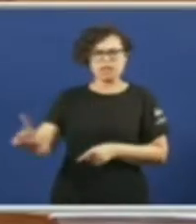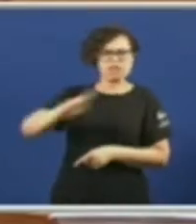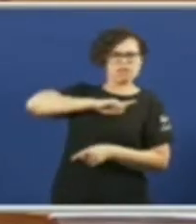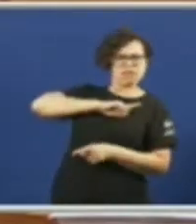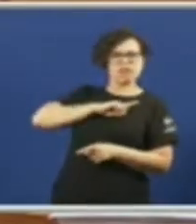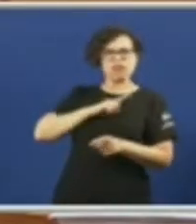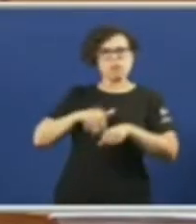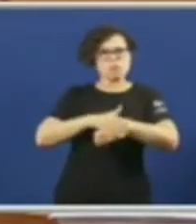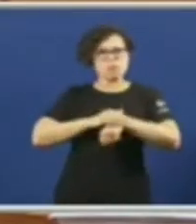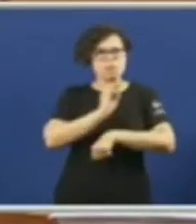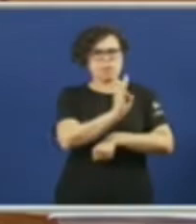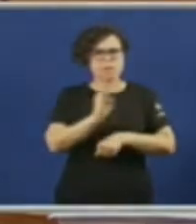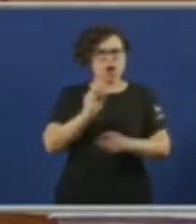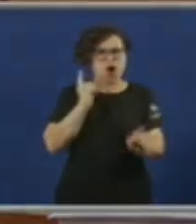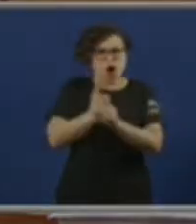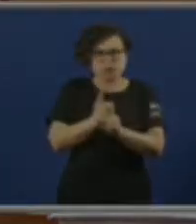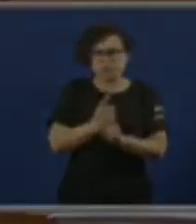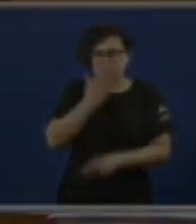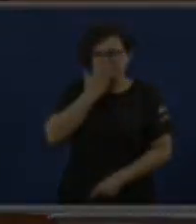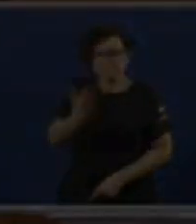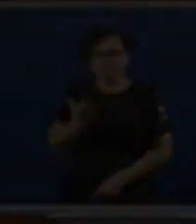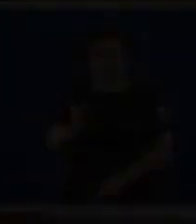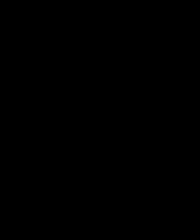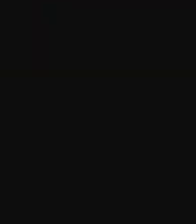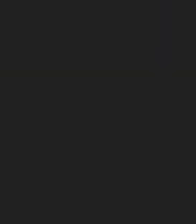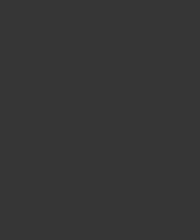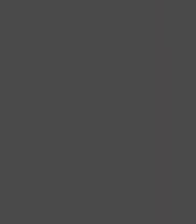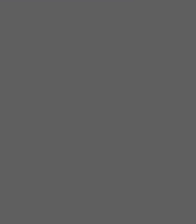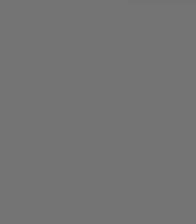Popular non me parece axeitado este plantexamento.